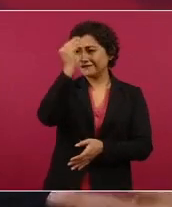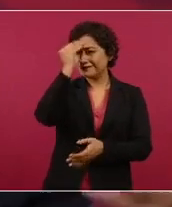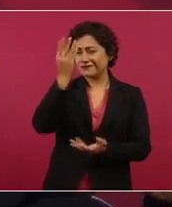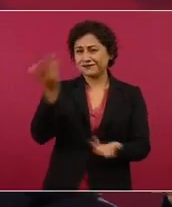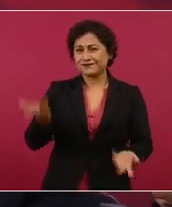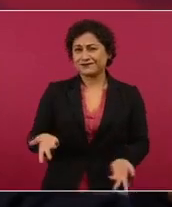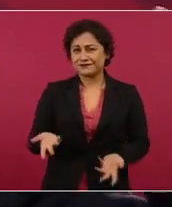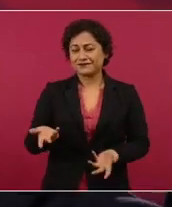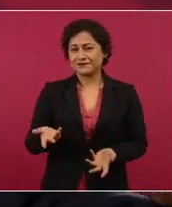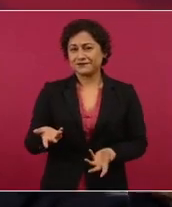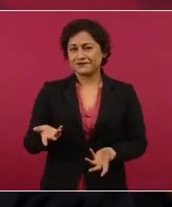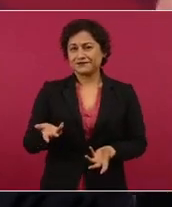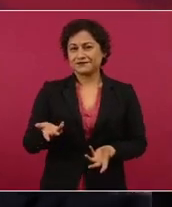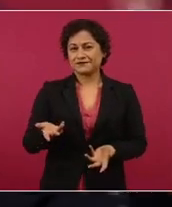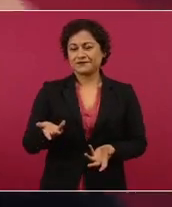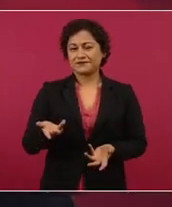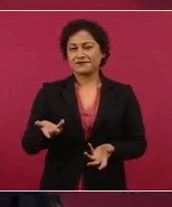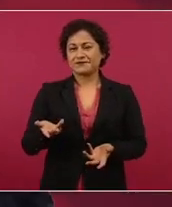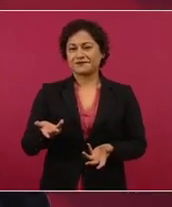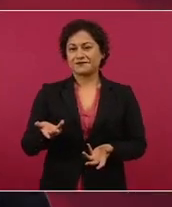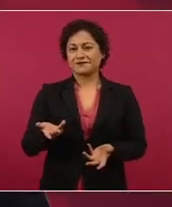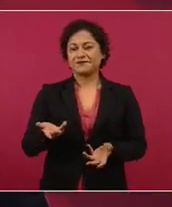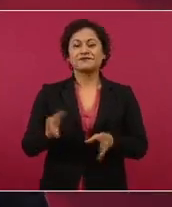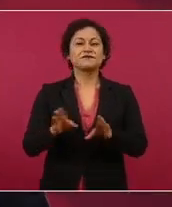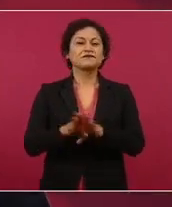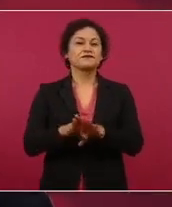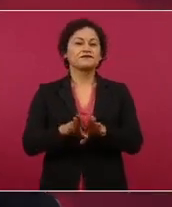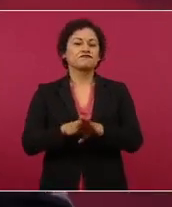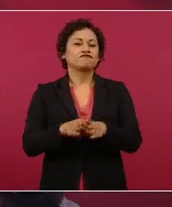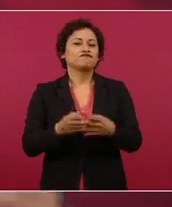No es meter al mercado